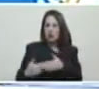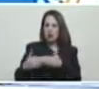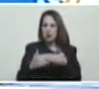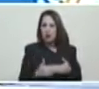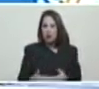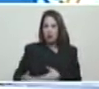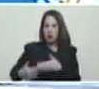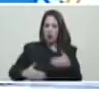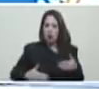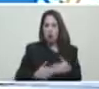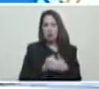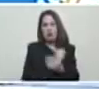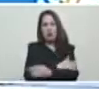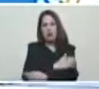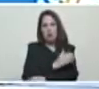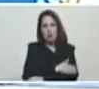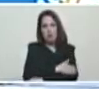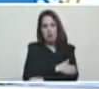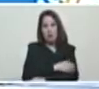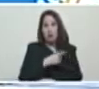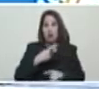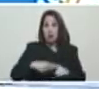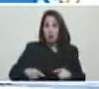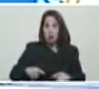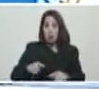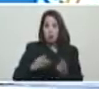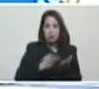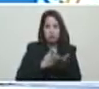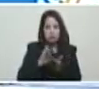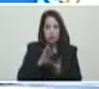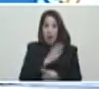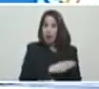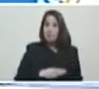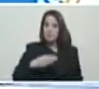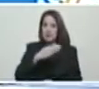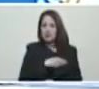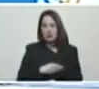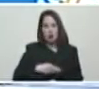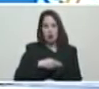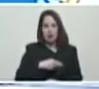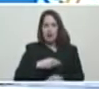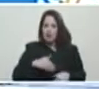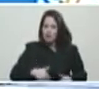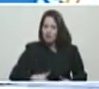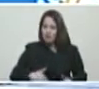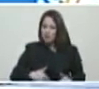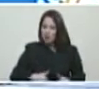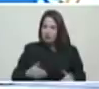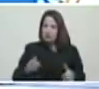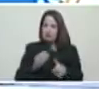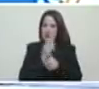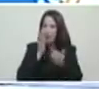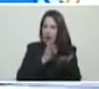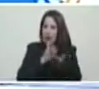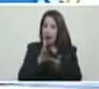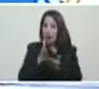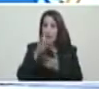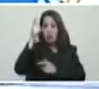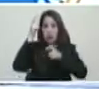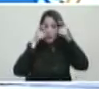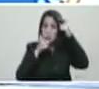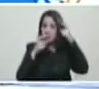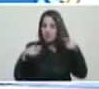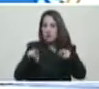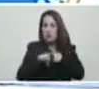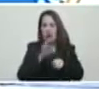oligarquía el legado de Chávez está en las misiones y grandes misiones socialista el legado de Chávez está